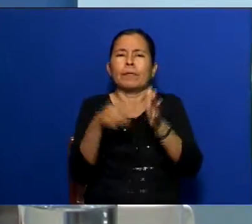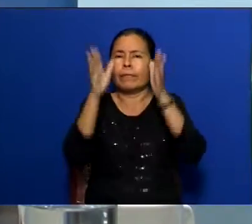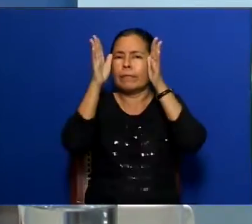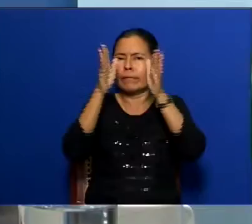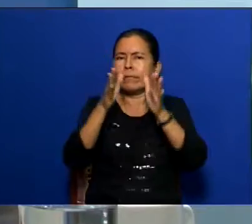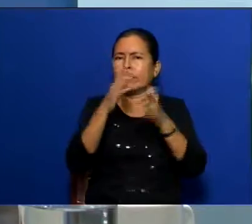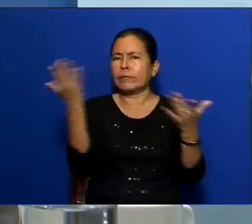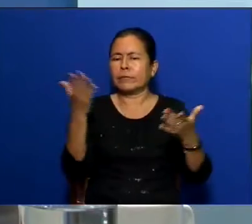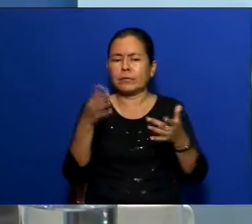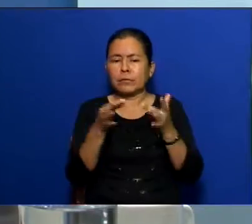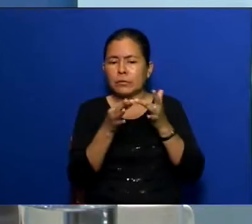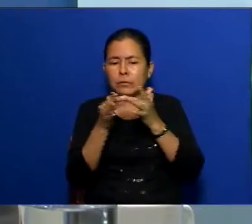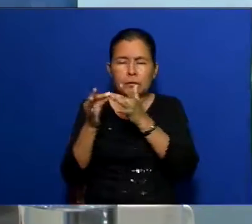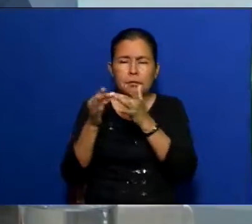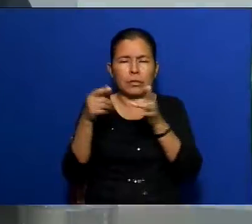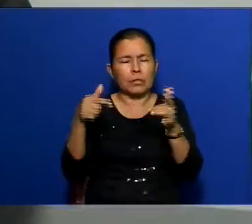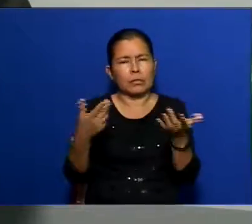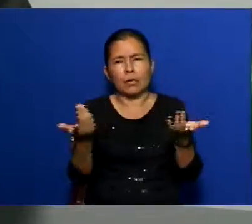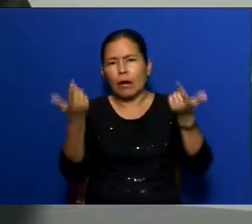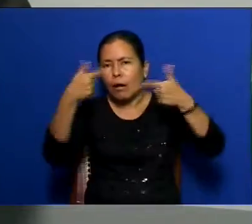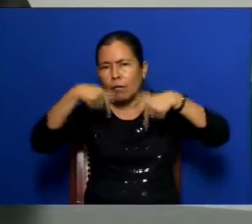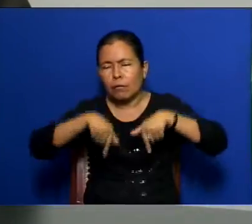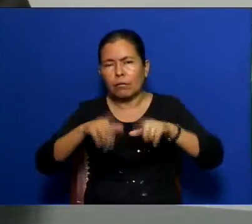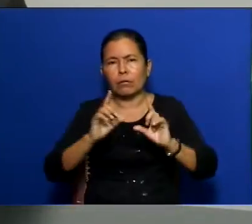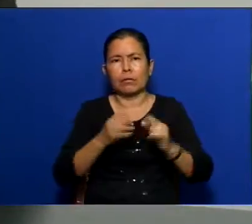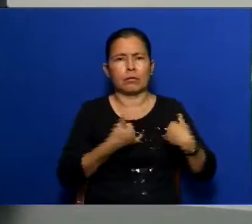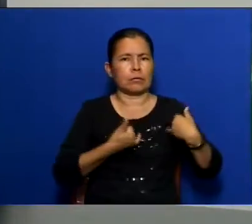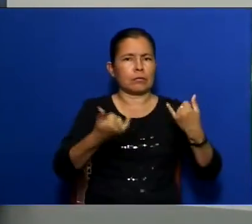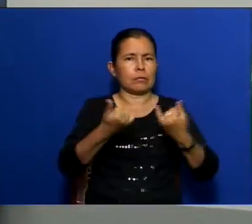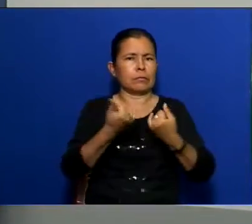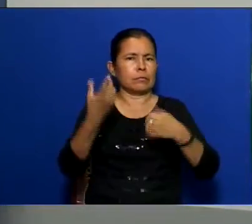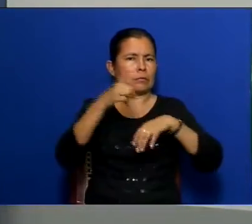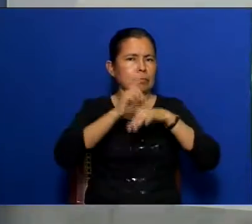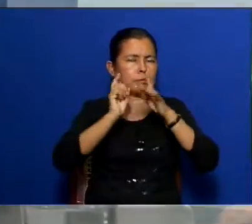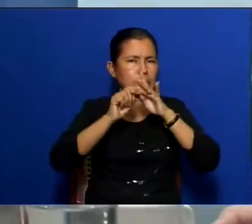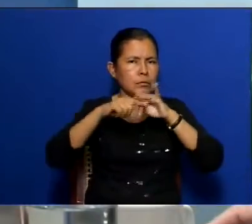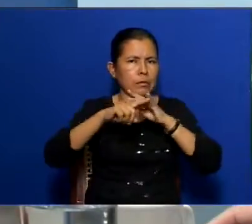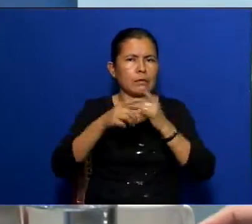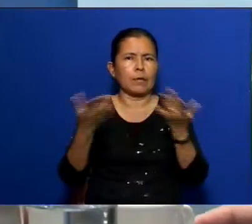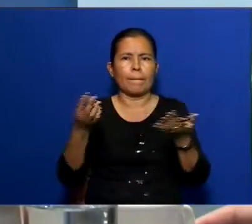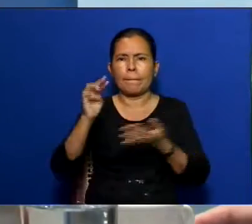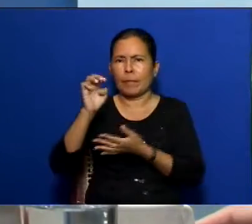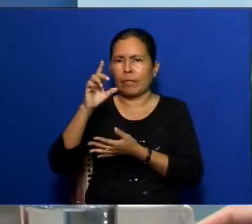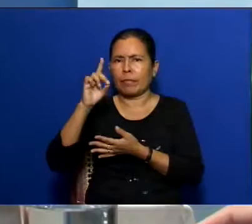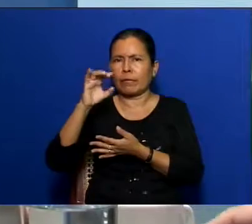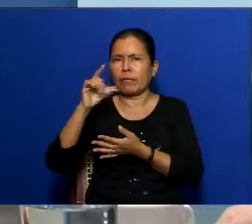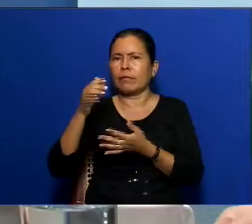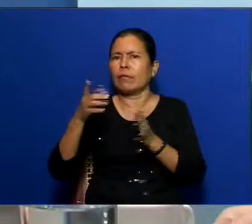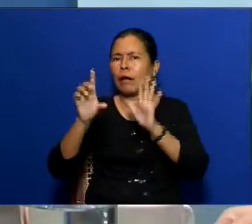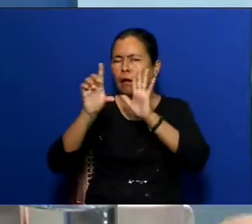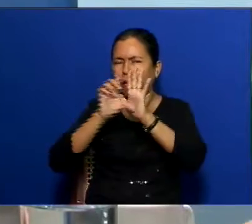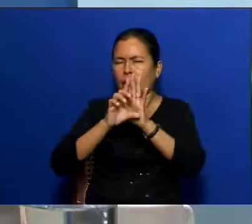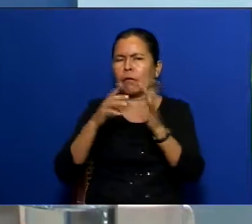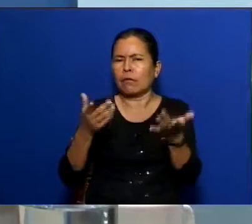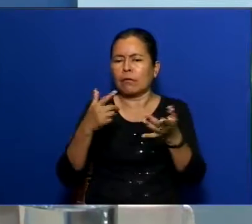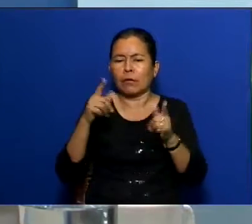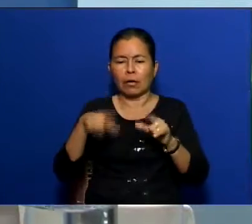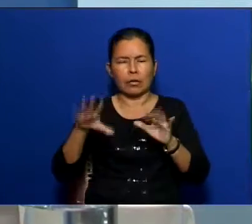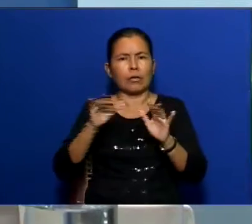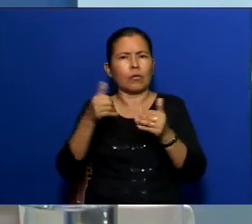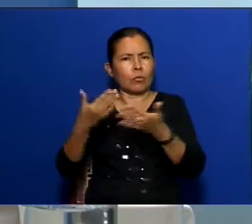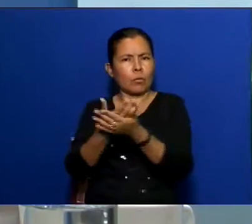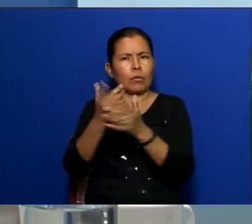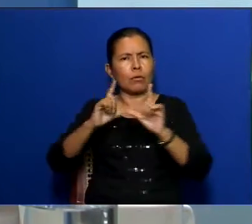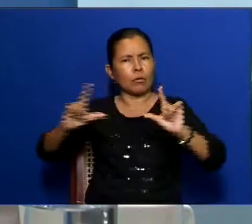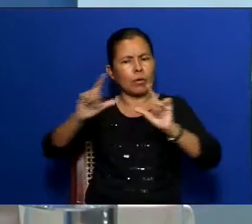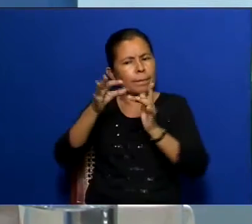especializada, por en este caso, que ahora ya el Instituto de Medicina Legal cuenta con la clínica para la niñez y la